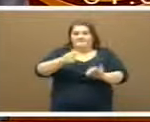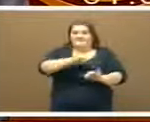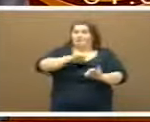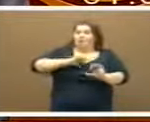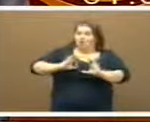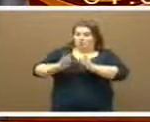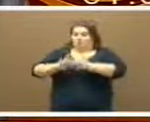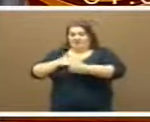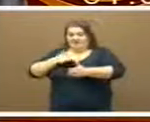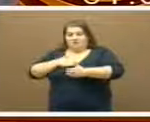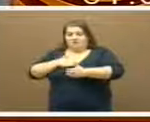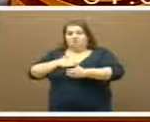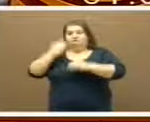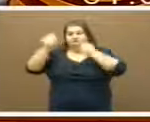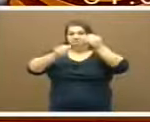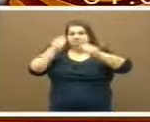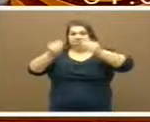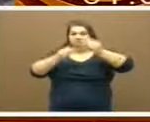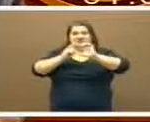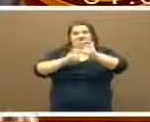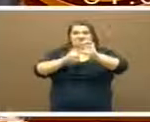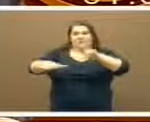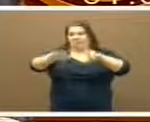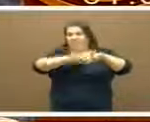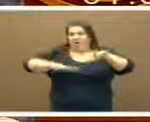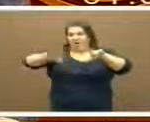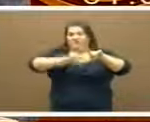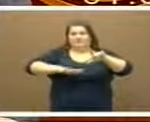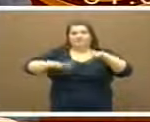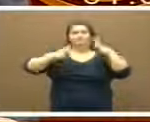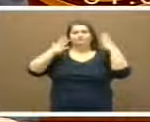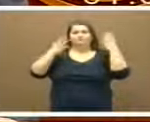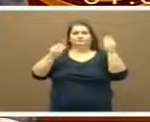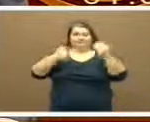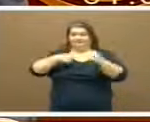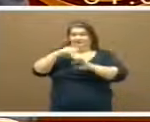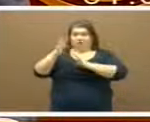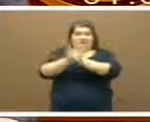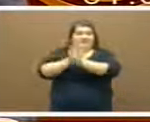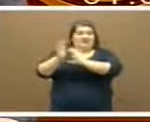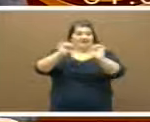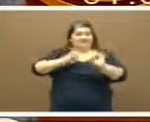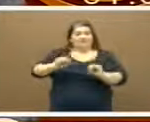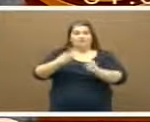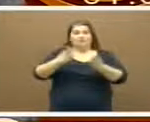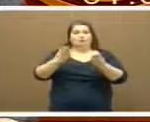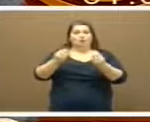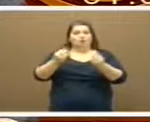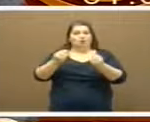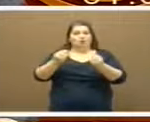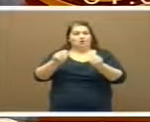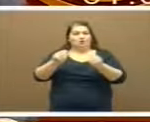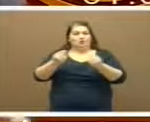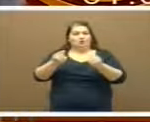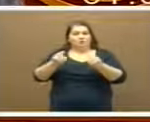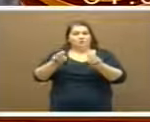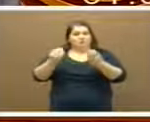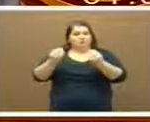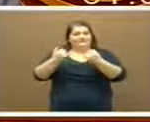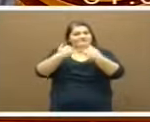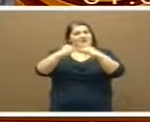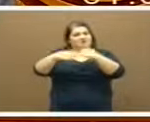ni mi grupo considera que efectivamente Extremadura es un sitio donde se hacen multitud, y ya lo defenderá mi compañero después, donde se hacen multitud